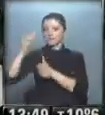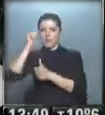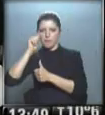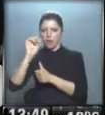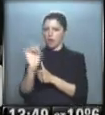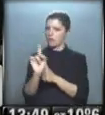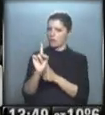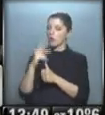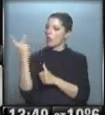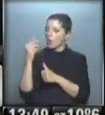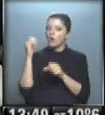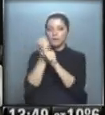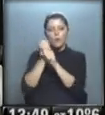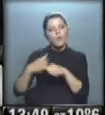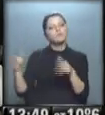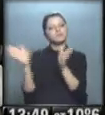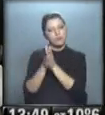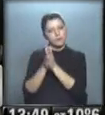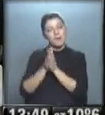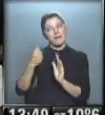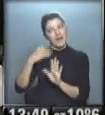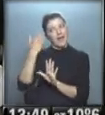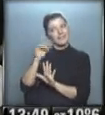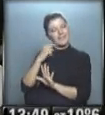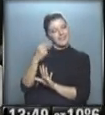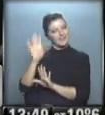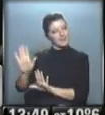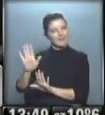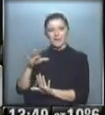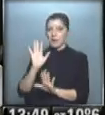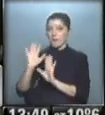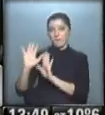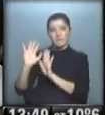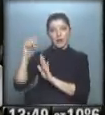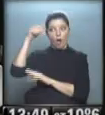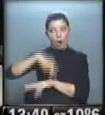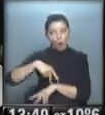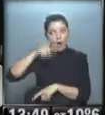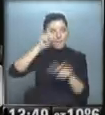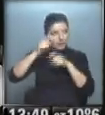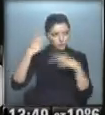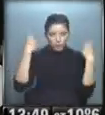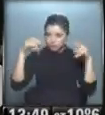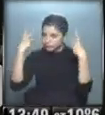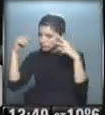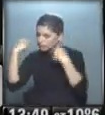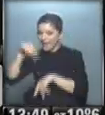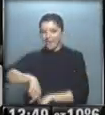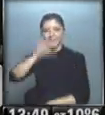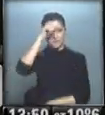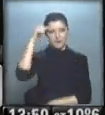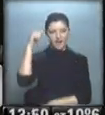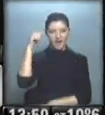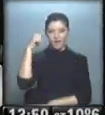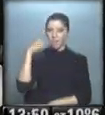complementamos eso sí le dije a Gustavo presidenta se va a venir mucha gente este verano acá Gustavo eh